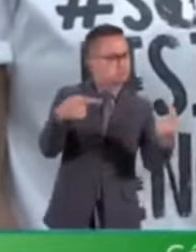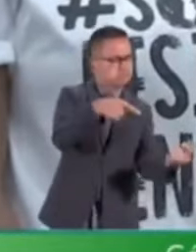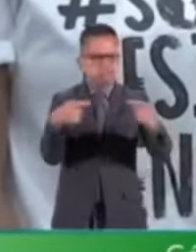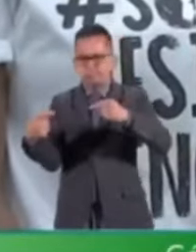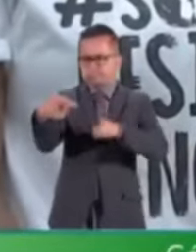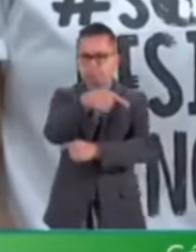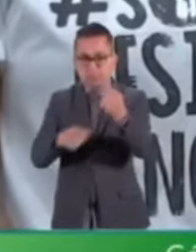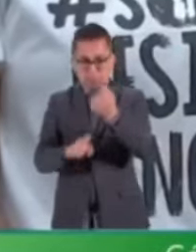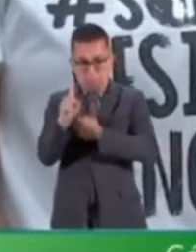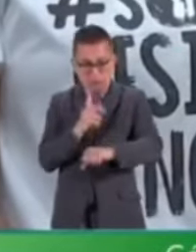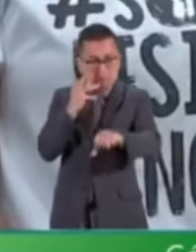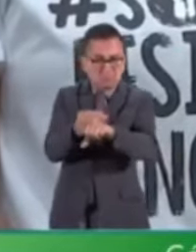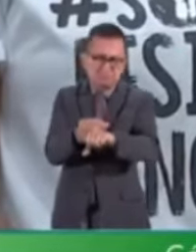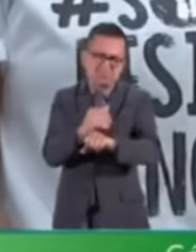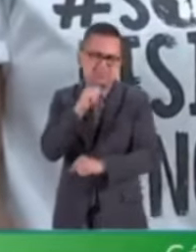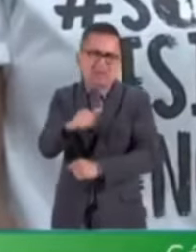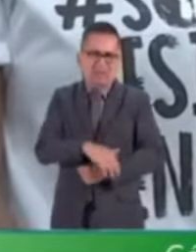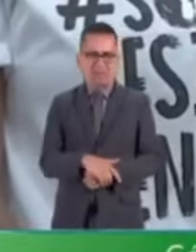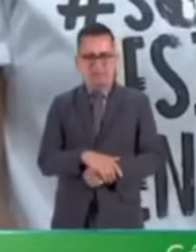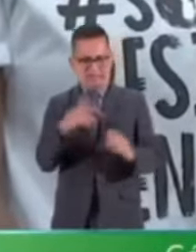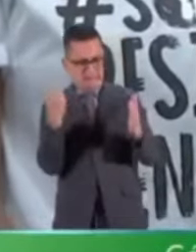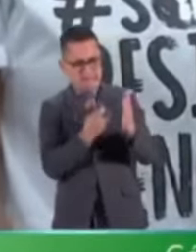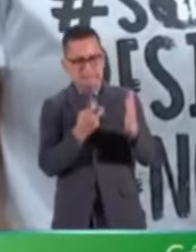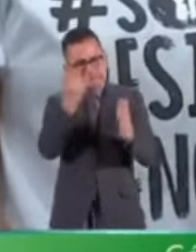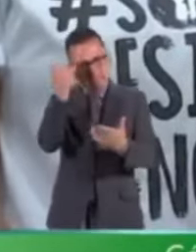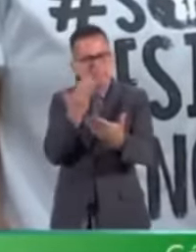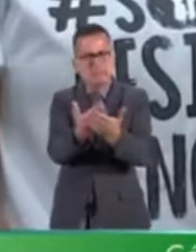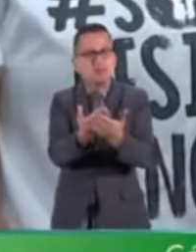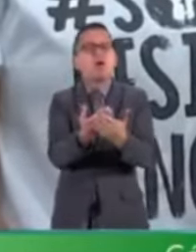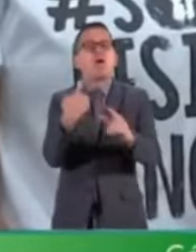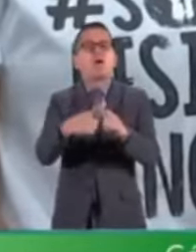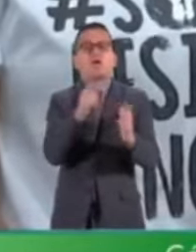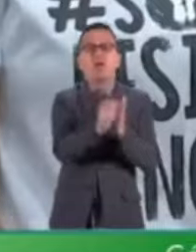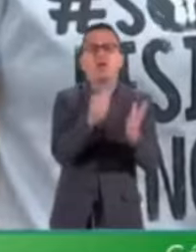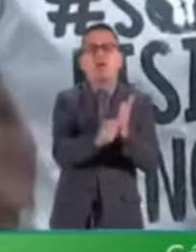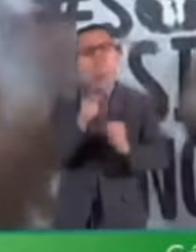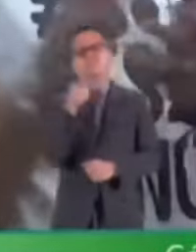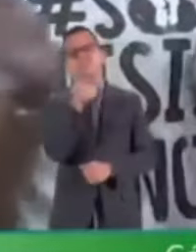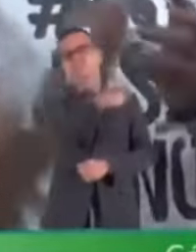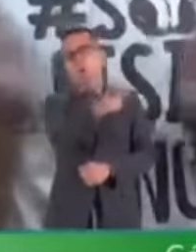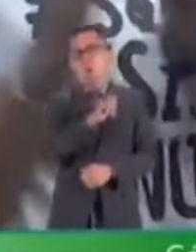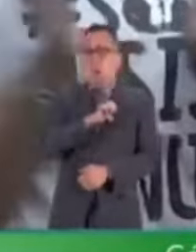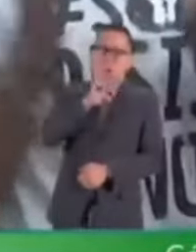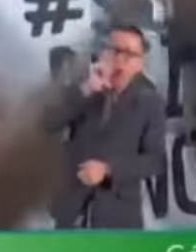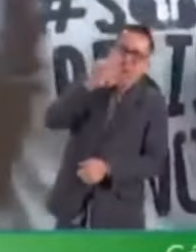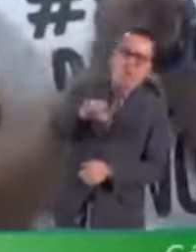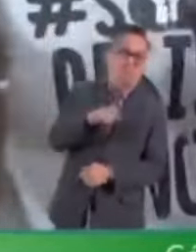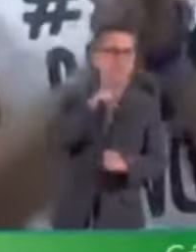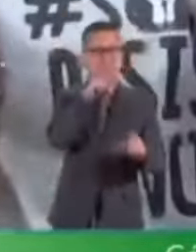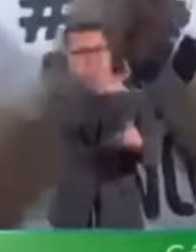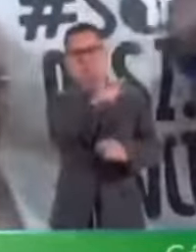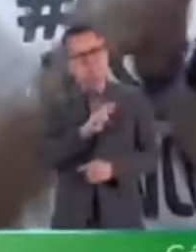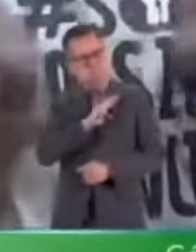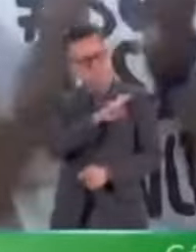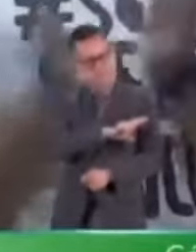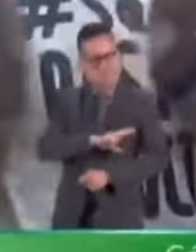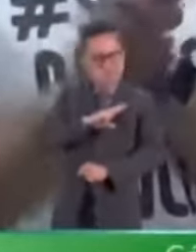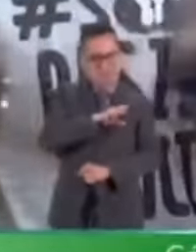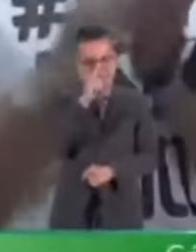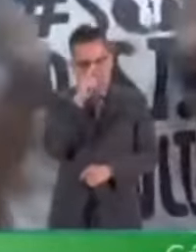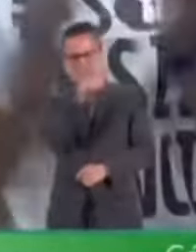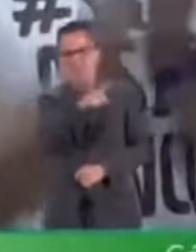Esta iniciativa únicamente está redactada por la pluma del odio, por la pluma del resentimiento, por la pluma de